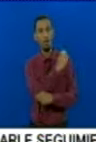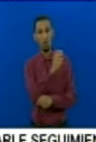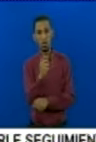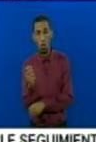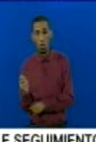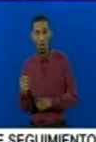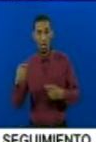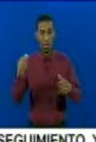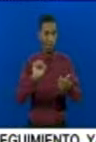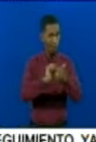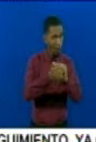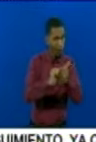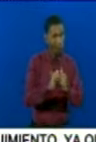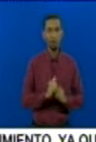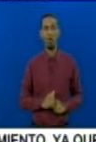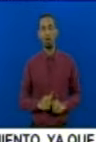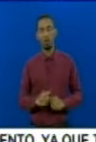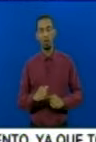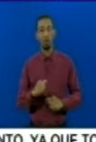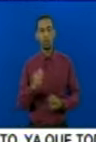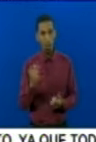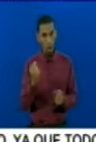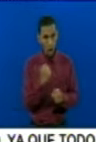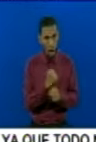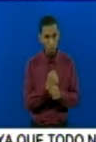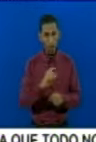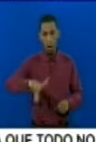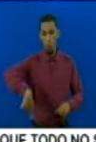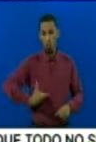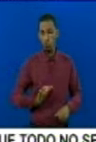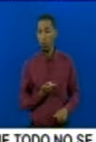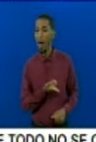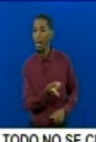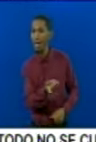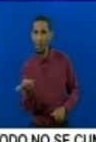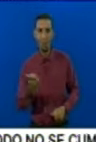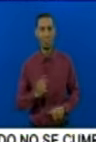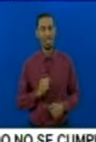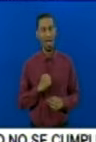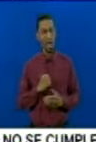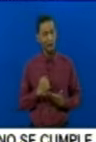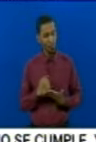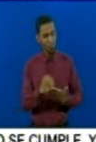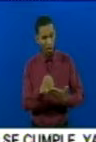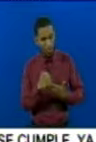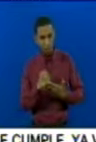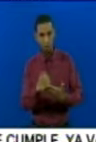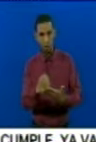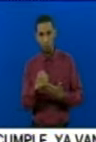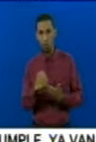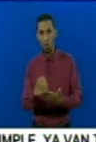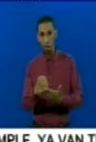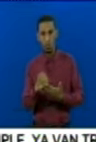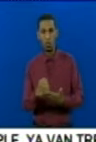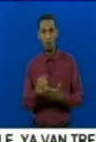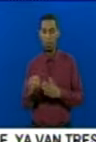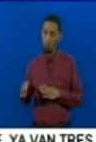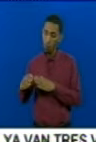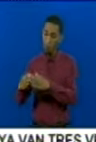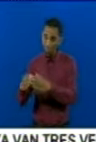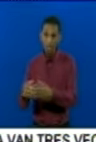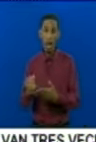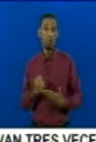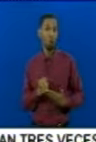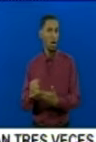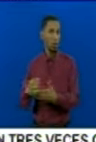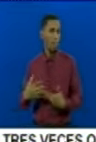de trabajadores de otros sectores, de la educación, de la cultura, que también dan su aporte en los almacenes mayoristas. Estamos hablando de los trabajadores del comercio y la